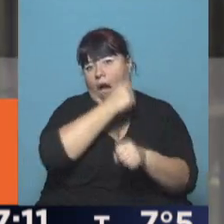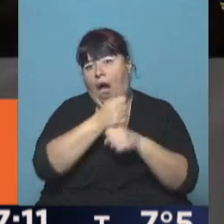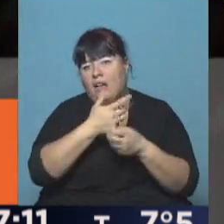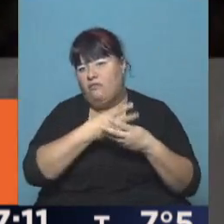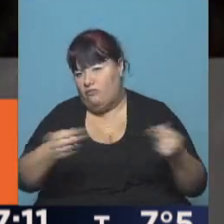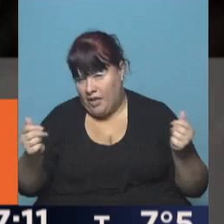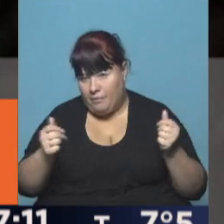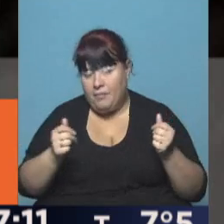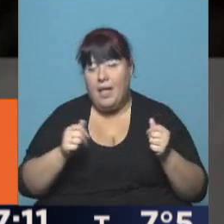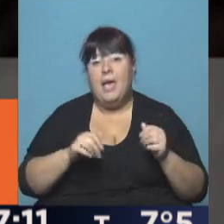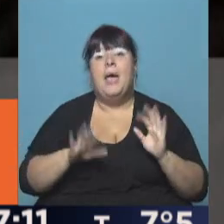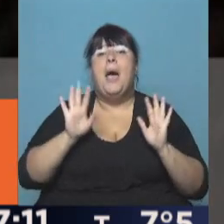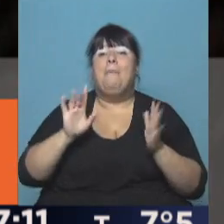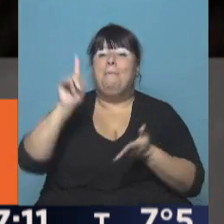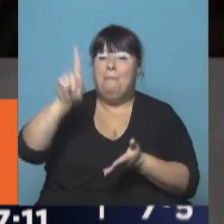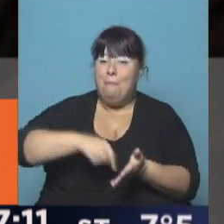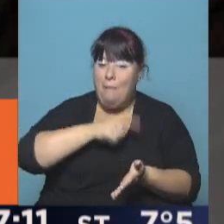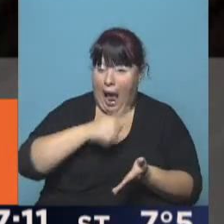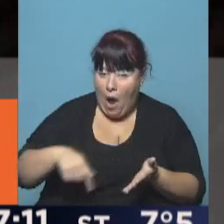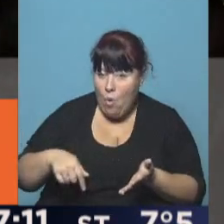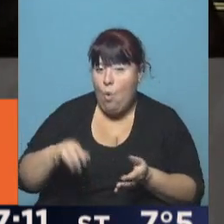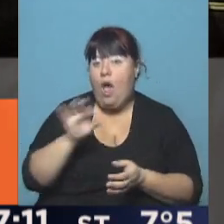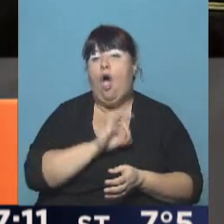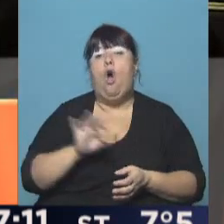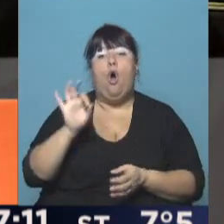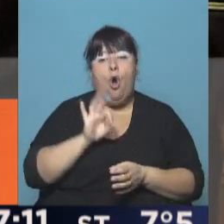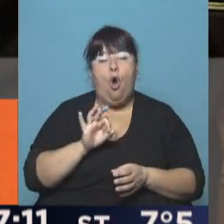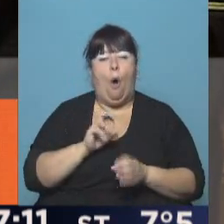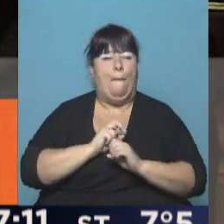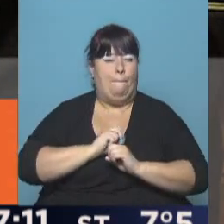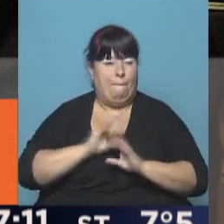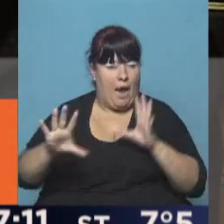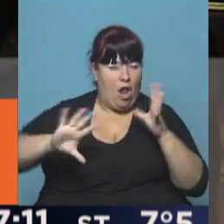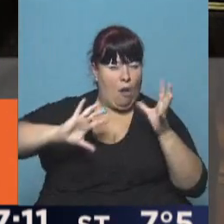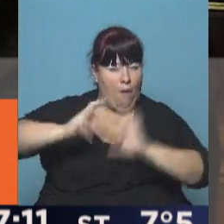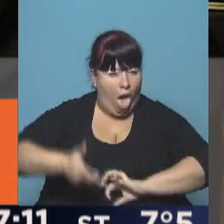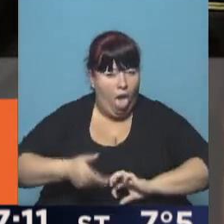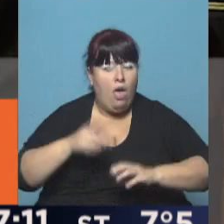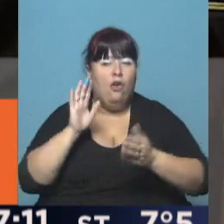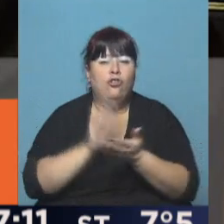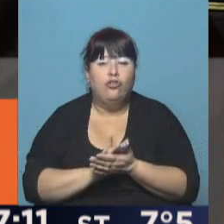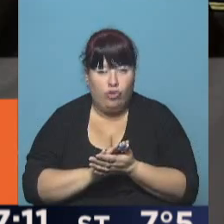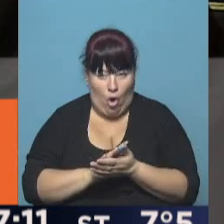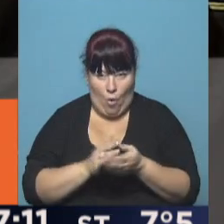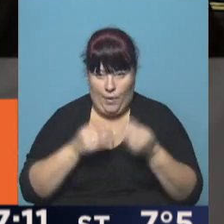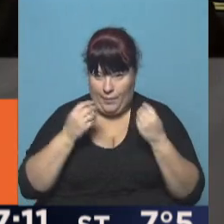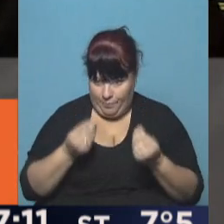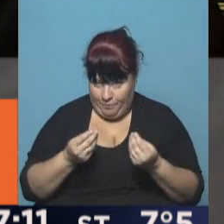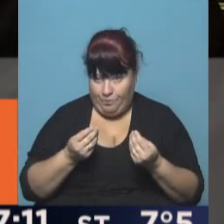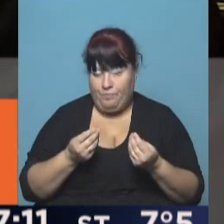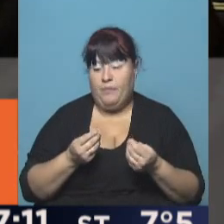para anular o para embarrar la cancha respecto d